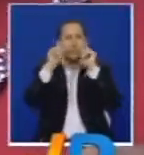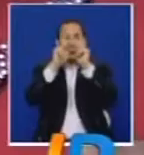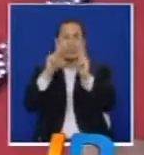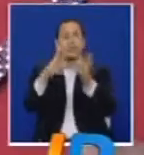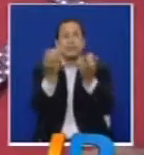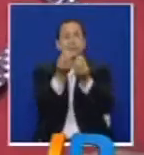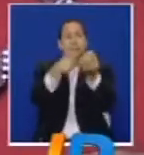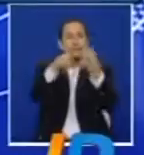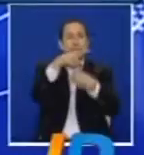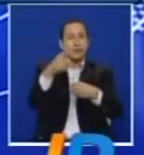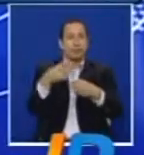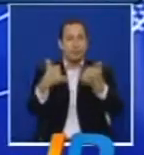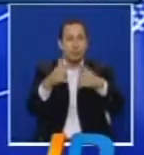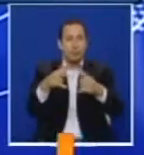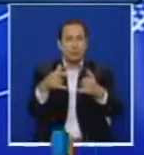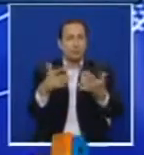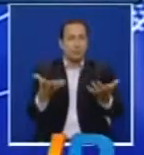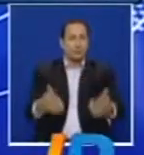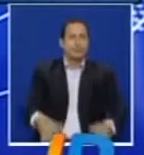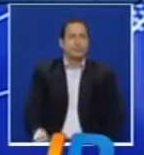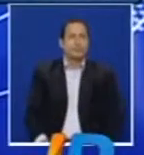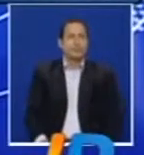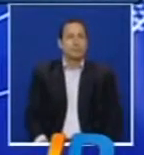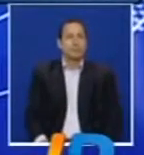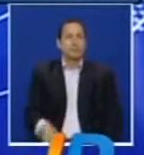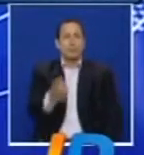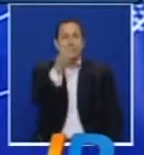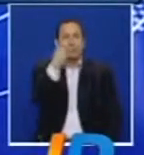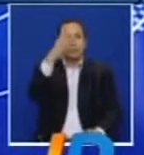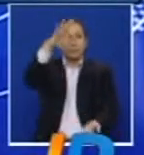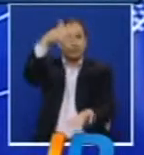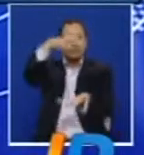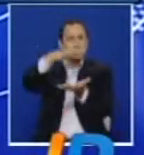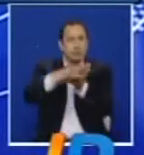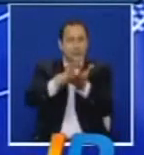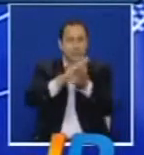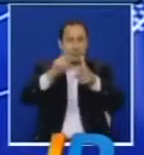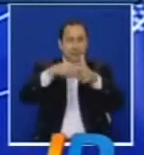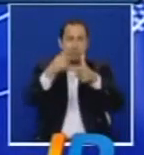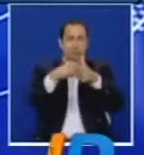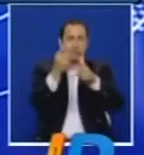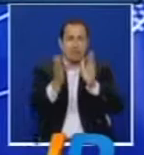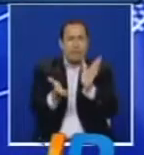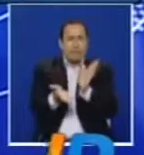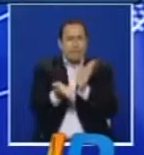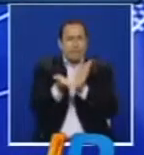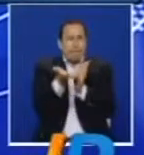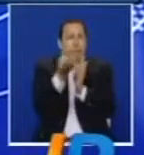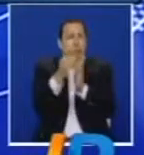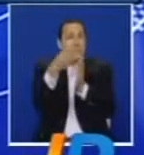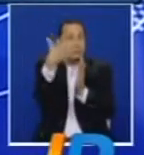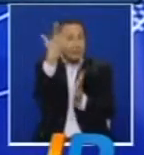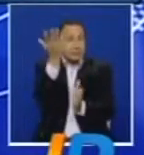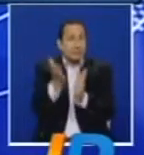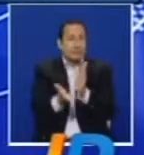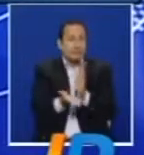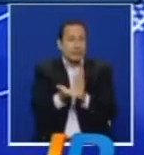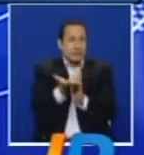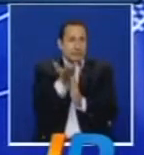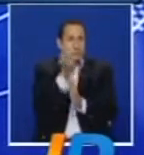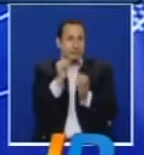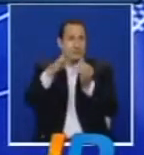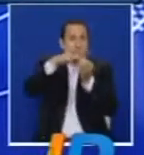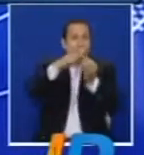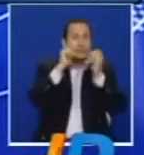el tiempo. La escasez y los altos precios de la papa como consecuencia del paro agrario terminó beneficiando a los productores